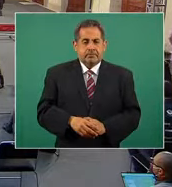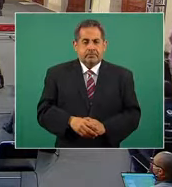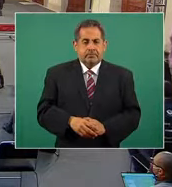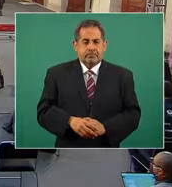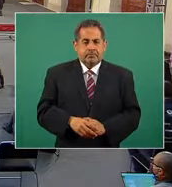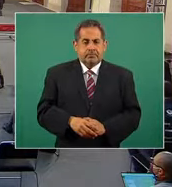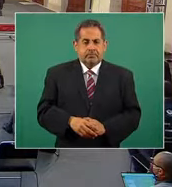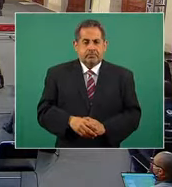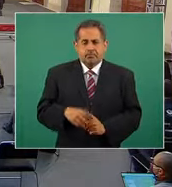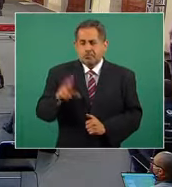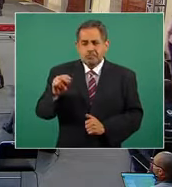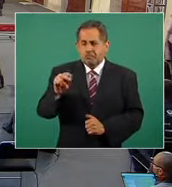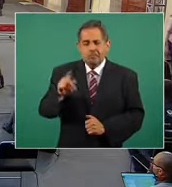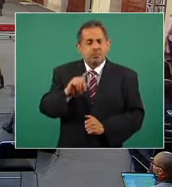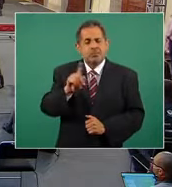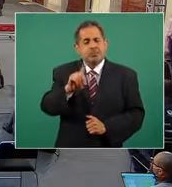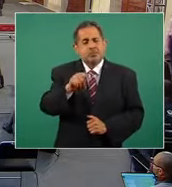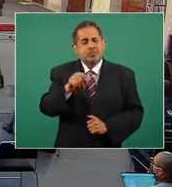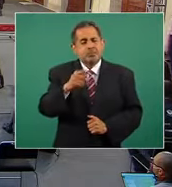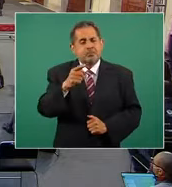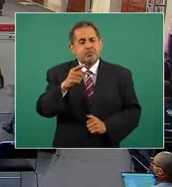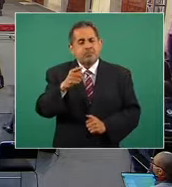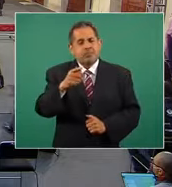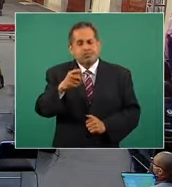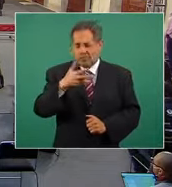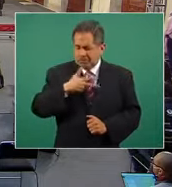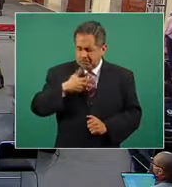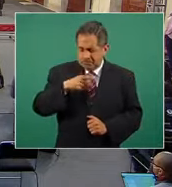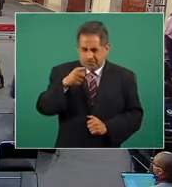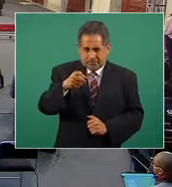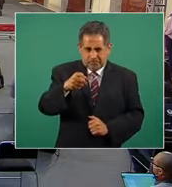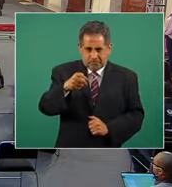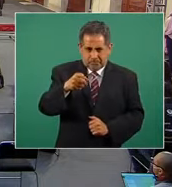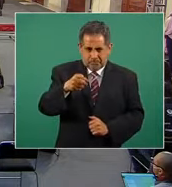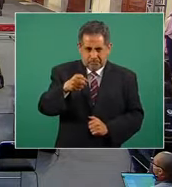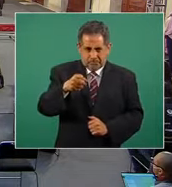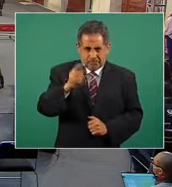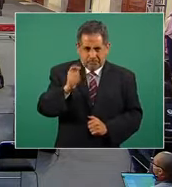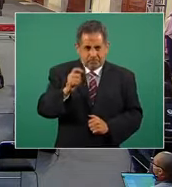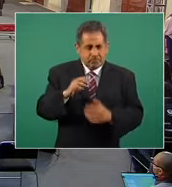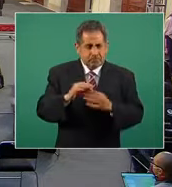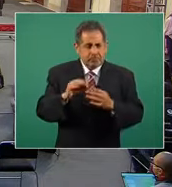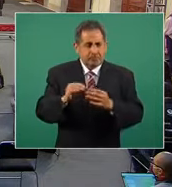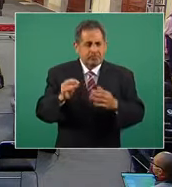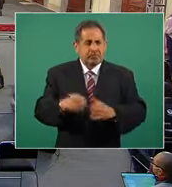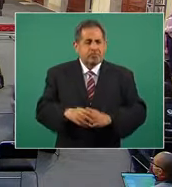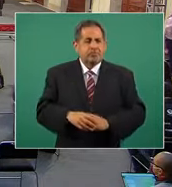No, no, uno de que uno tiene uno de